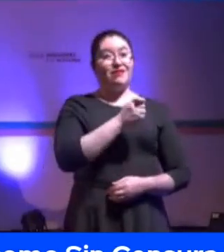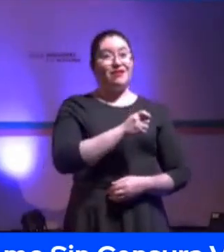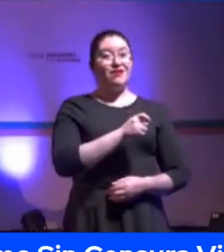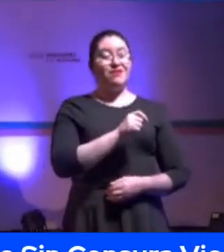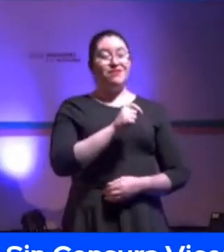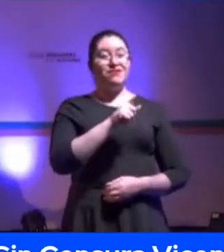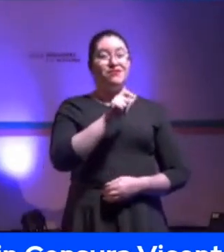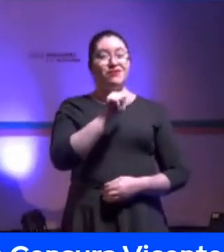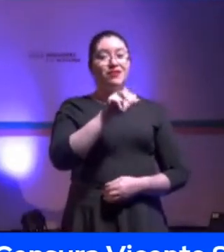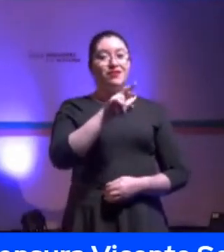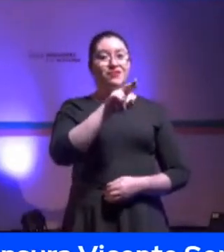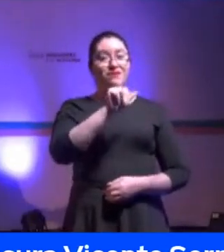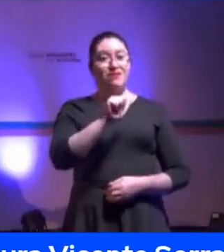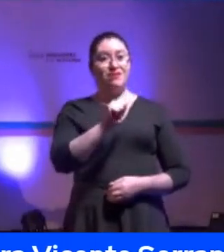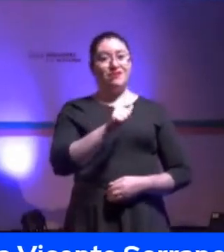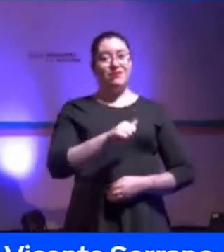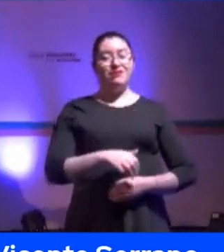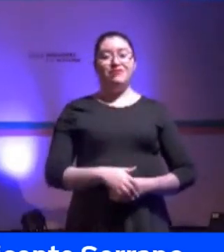Laurita.